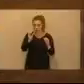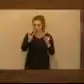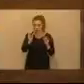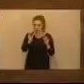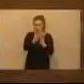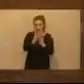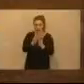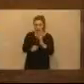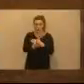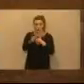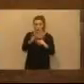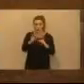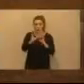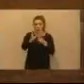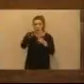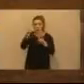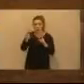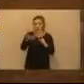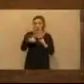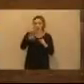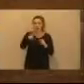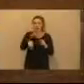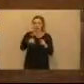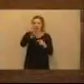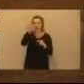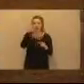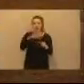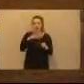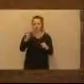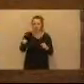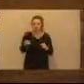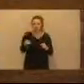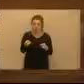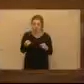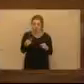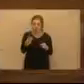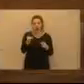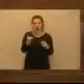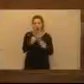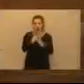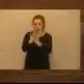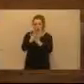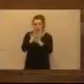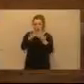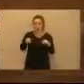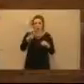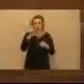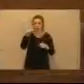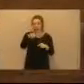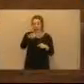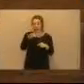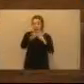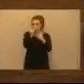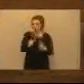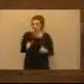situación del profesorado se fue regularizando. Nos consta igualmente que en otras comunidades autónomas existen estudios de música tradicional, por lo tanto hay modelos a